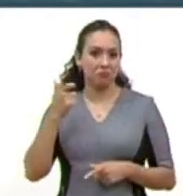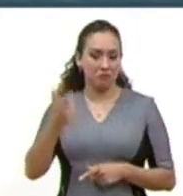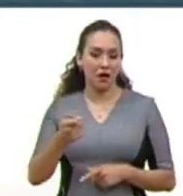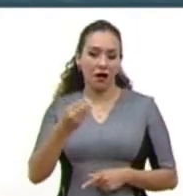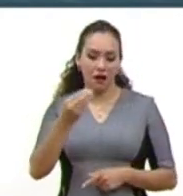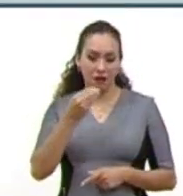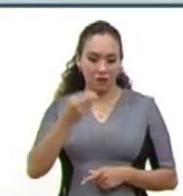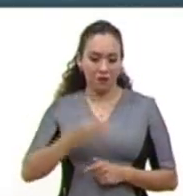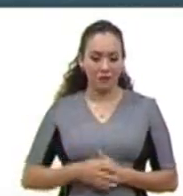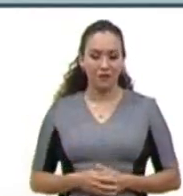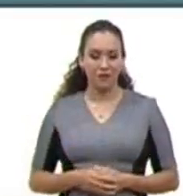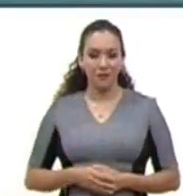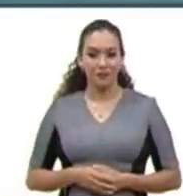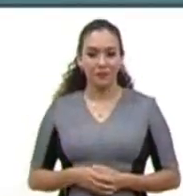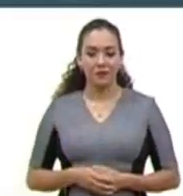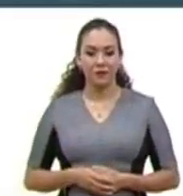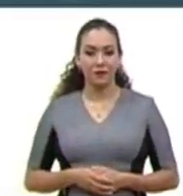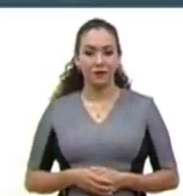primera sala.